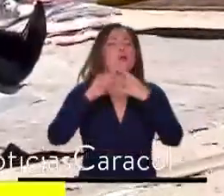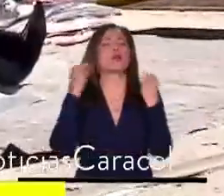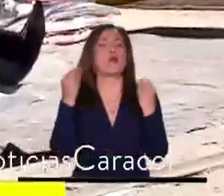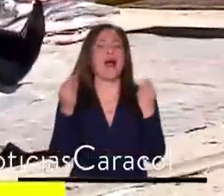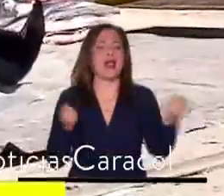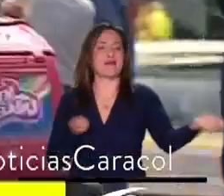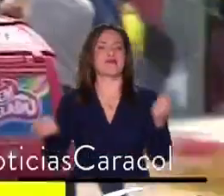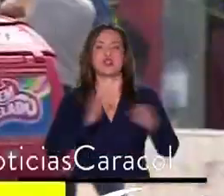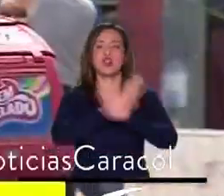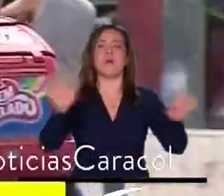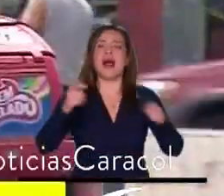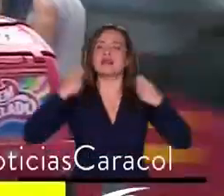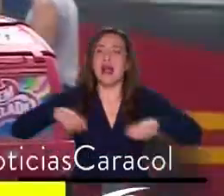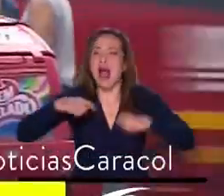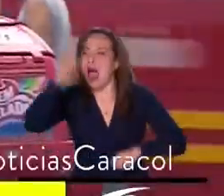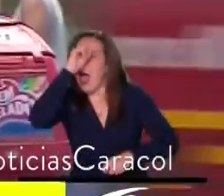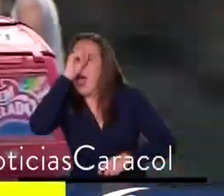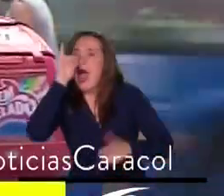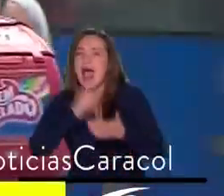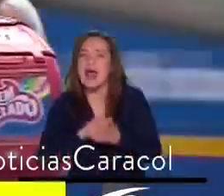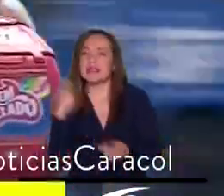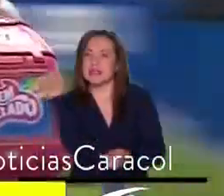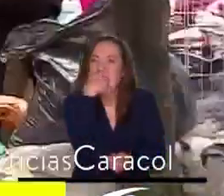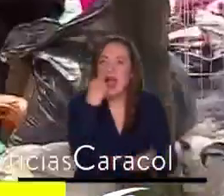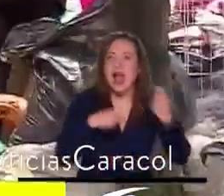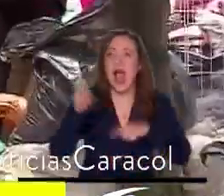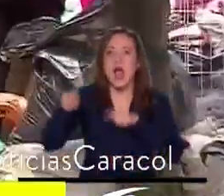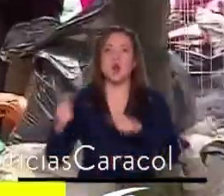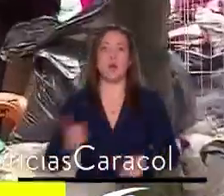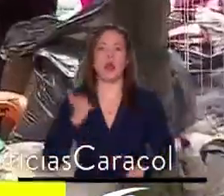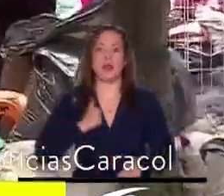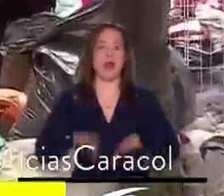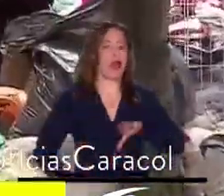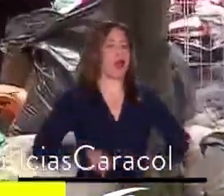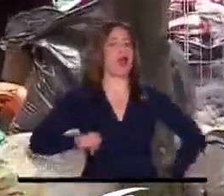otras organizaciones que hoy sacan jugosas ganancias por el uso del espacio público.